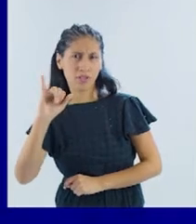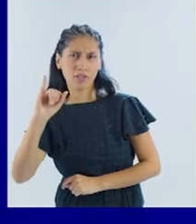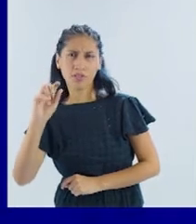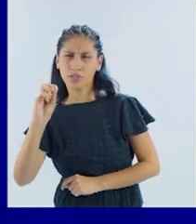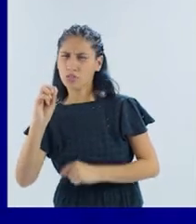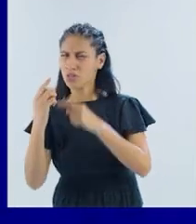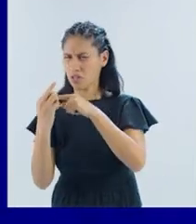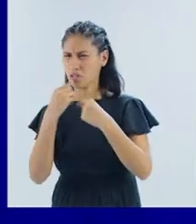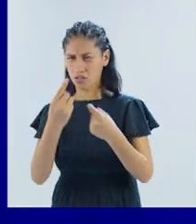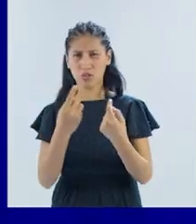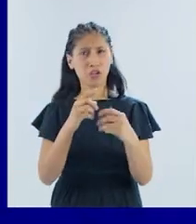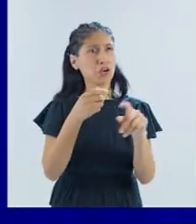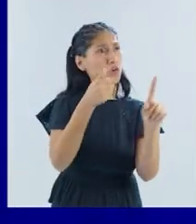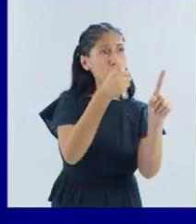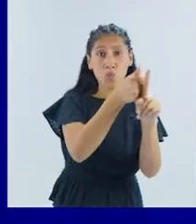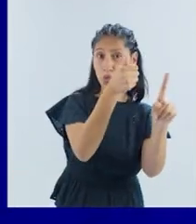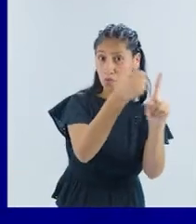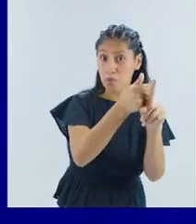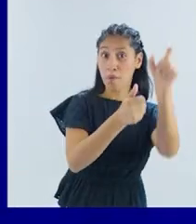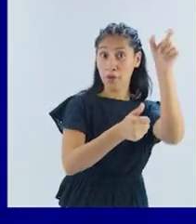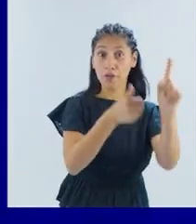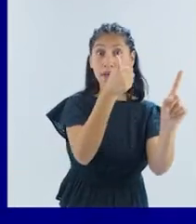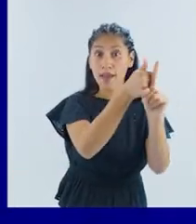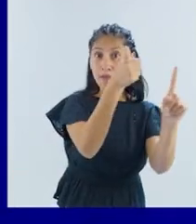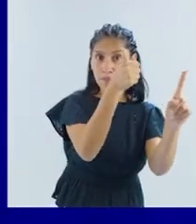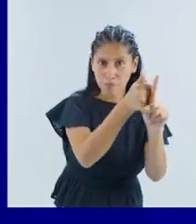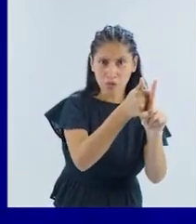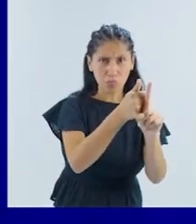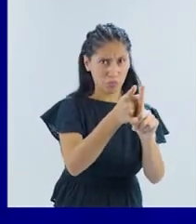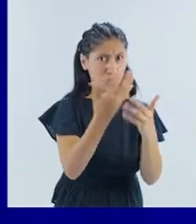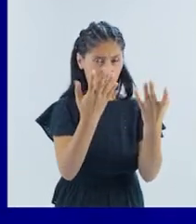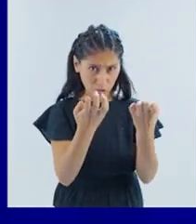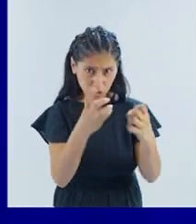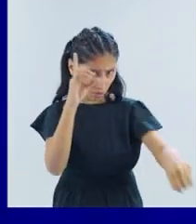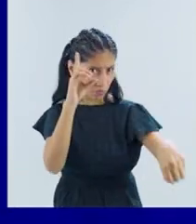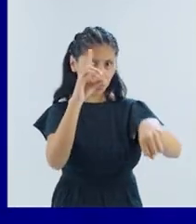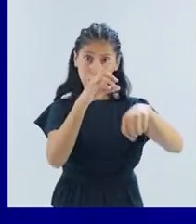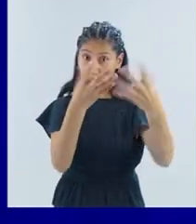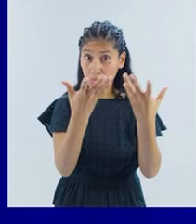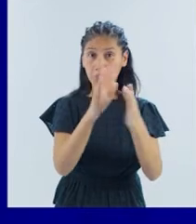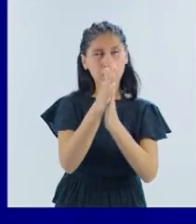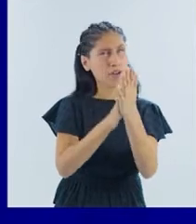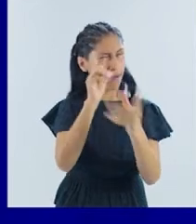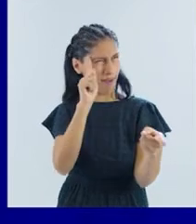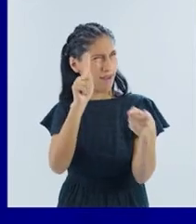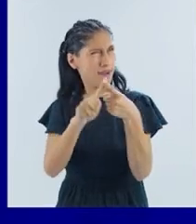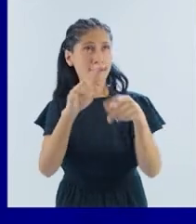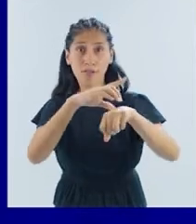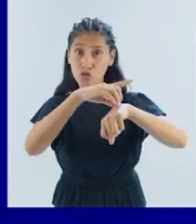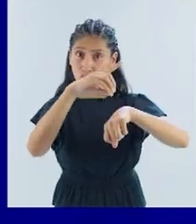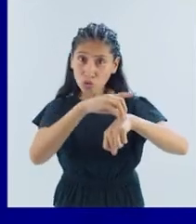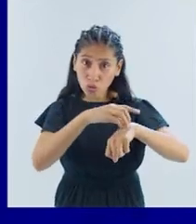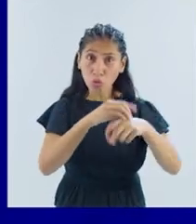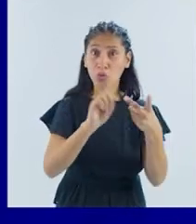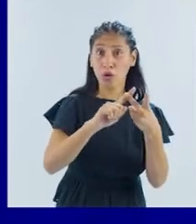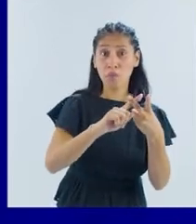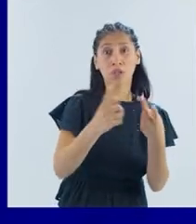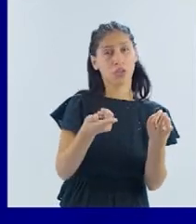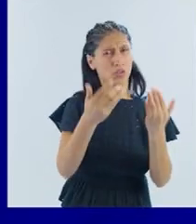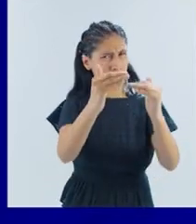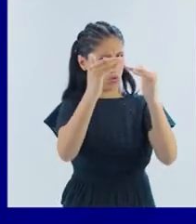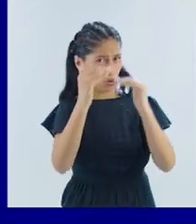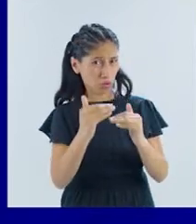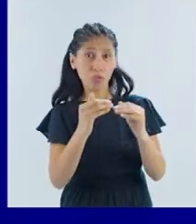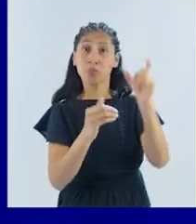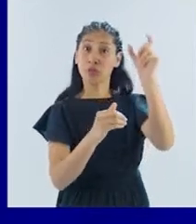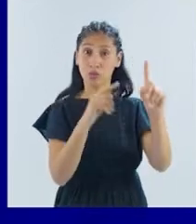ser artista, escultor y médico a la vez. B. Cuando los hombres saben vivir, saben curarse si se